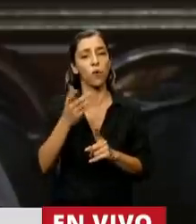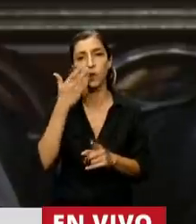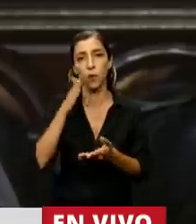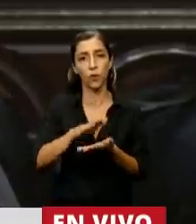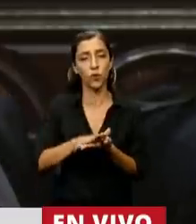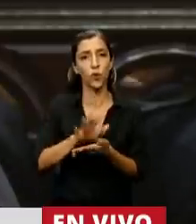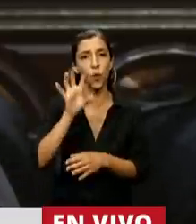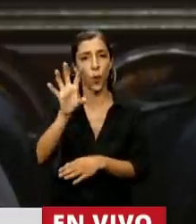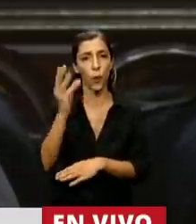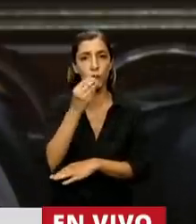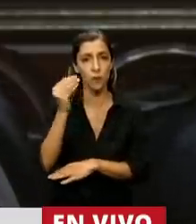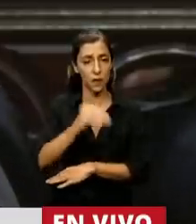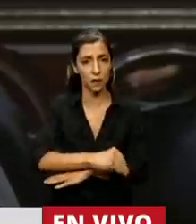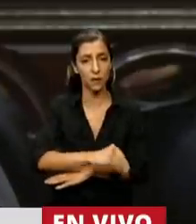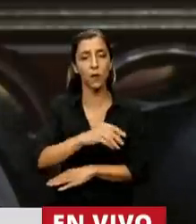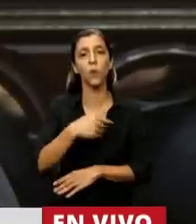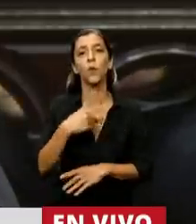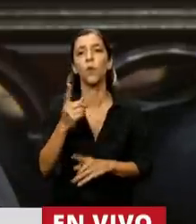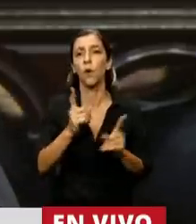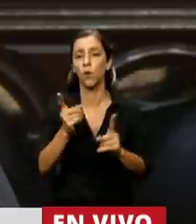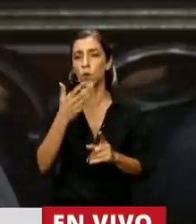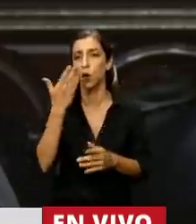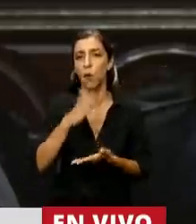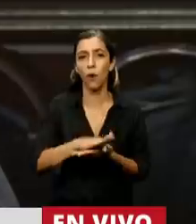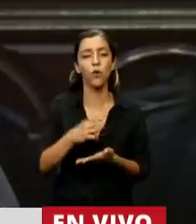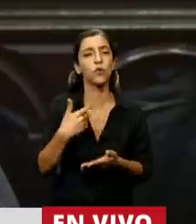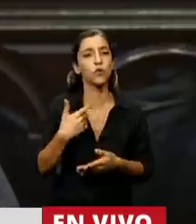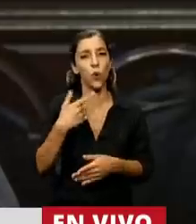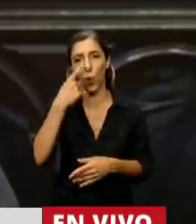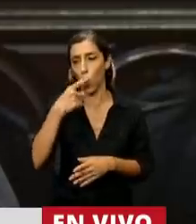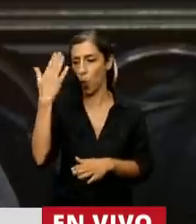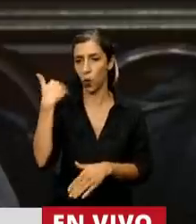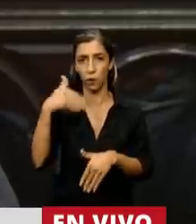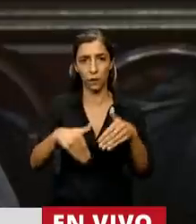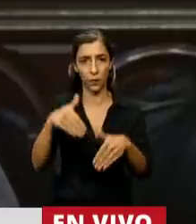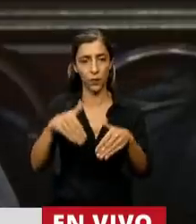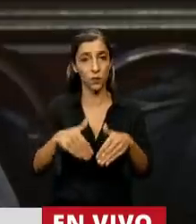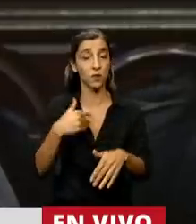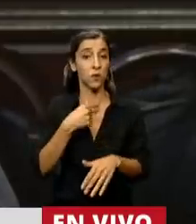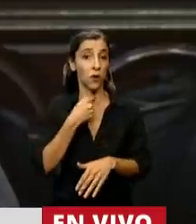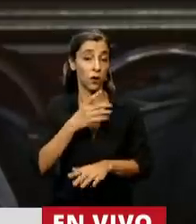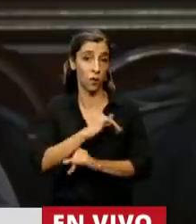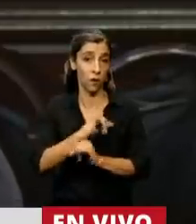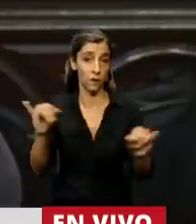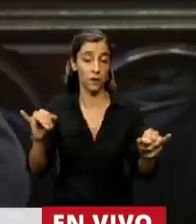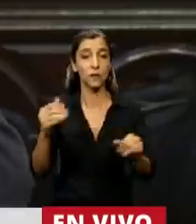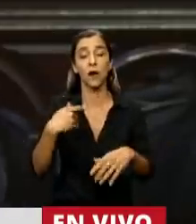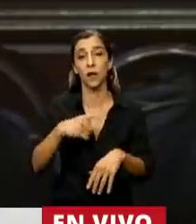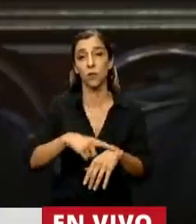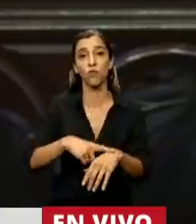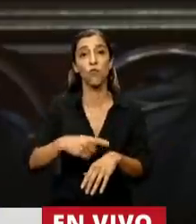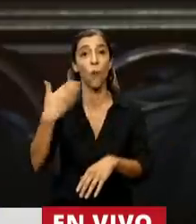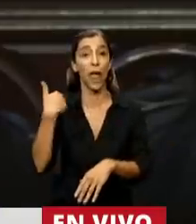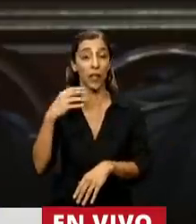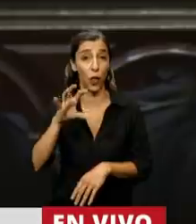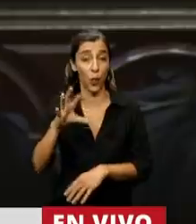y también un diputado a cargo de los resultados electorales y las últimas elecciones yo les quiero recordar que al día de dejar la gobernación de la provincia santa